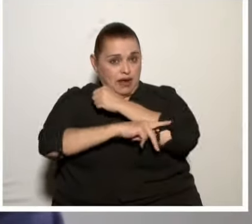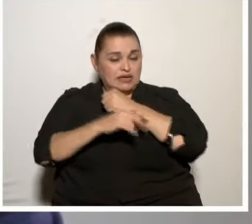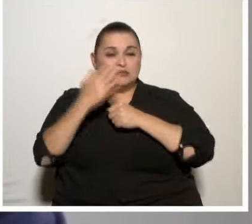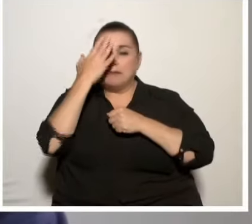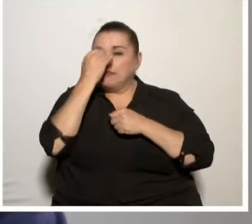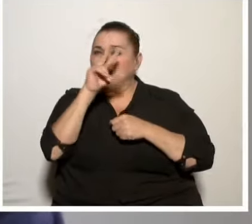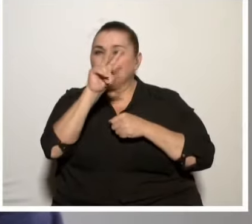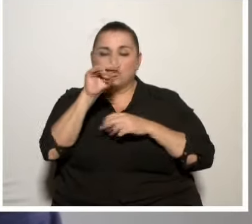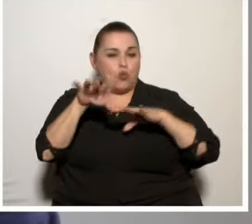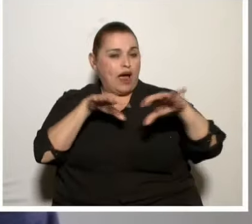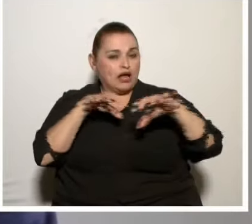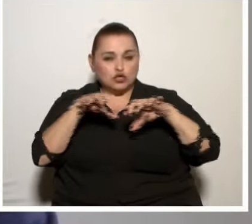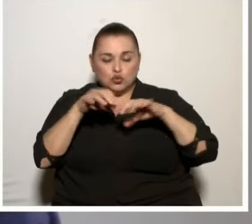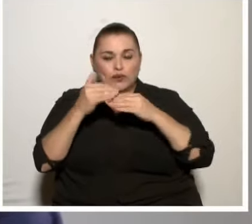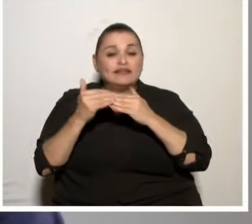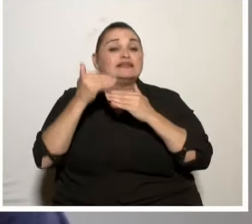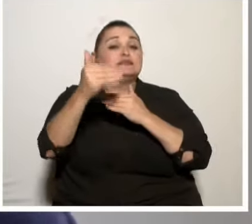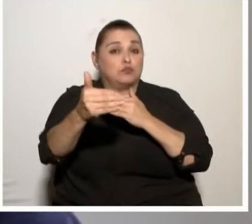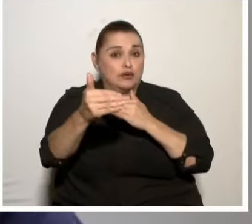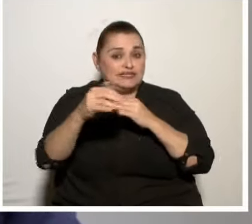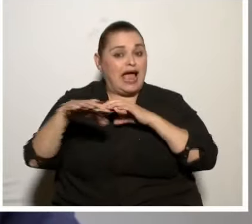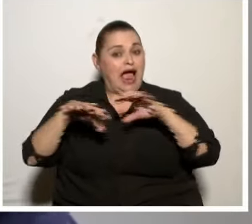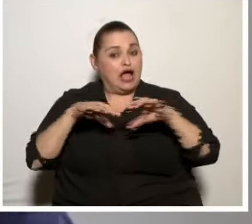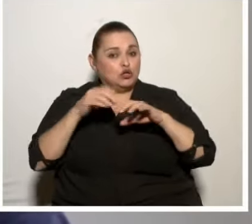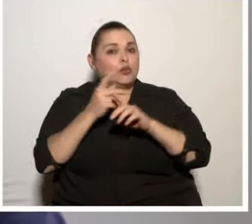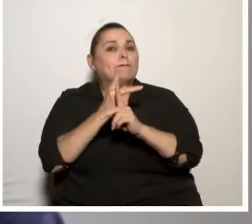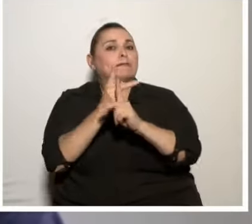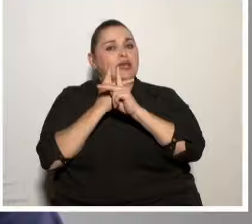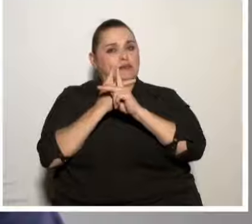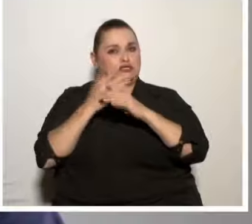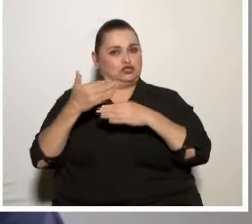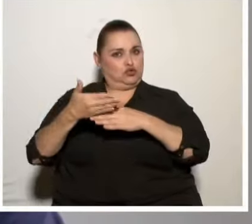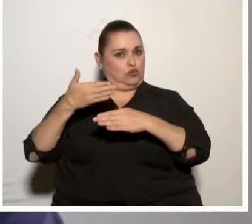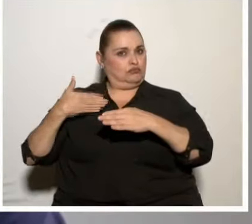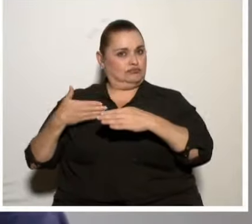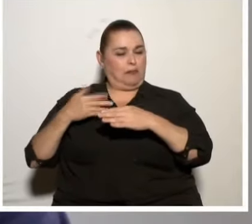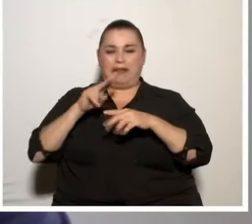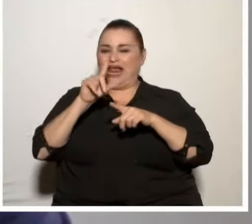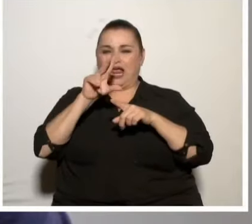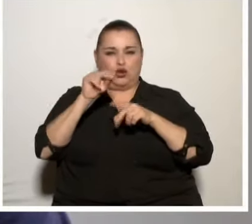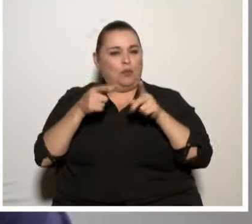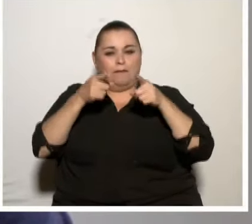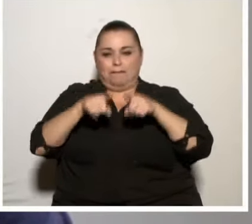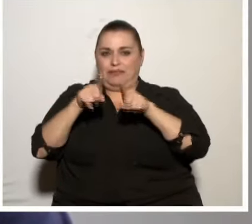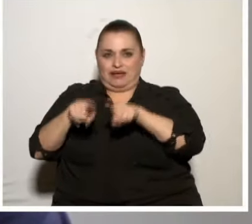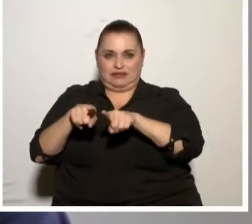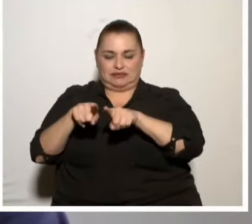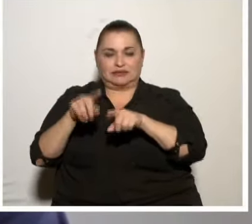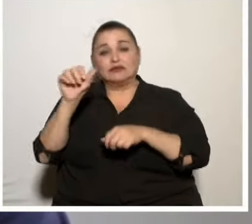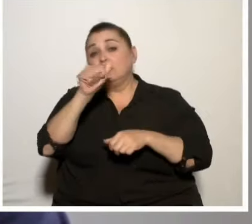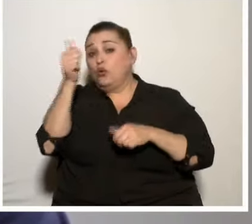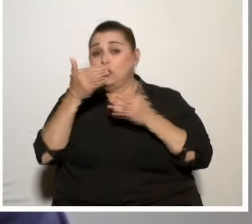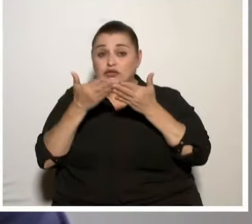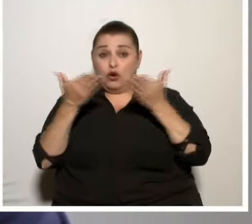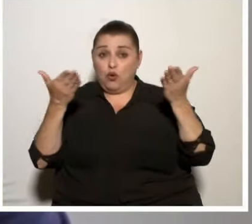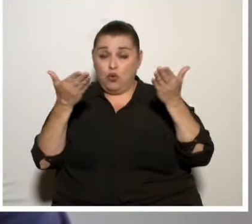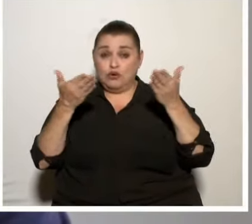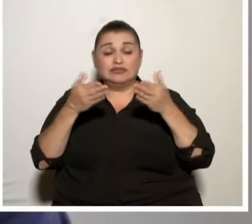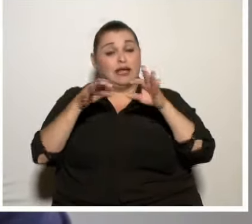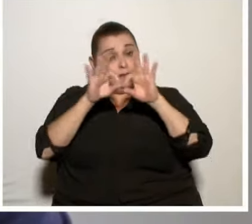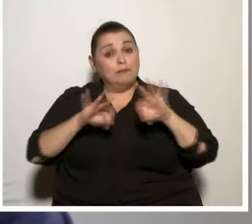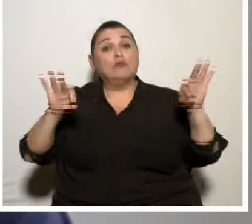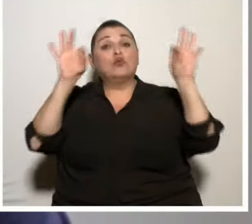no actúe a posteriori, sino que actúe en forma preventiva para que no se den estos hechos. Otro aspecto esencial en